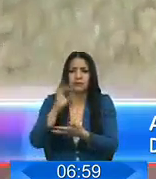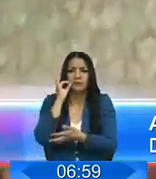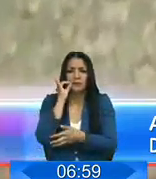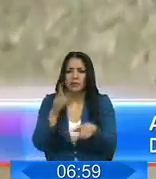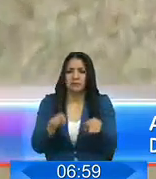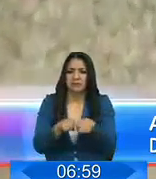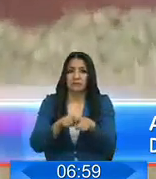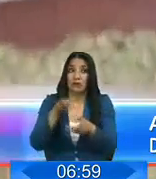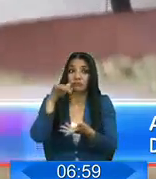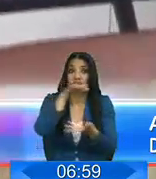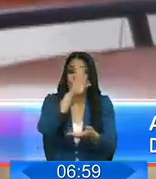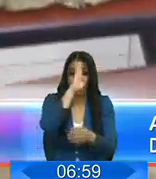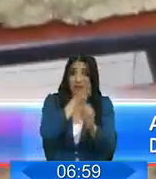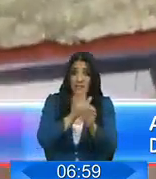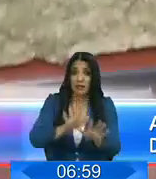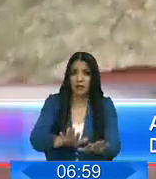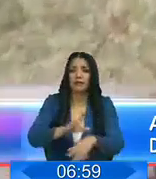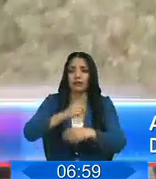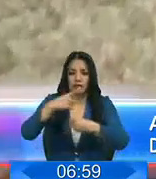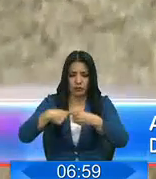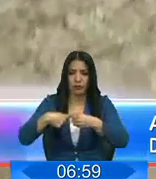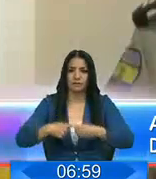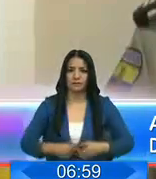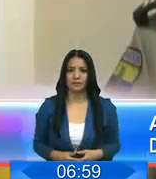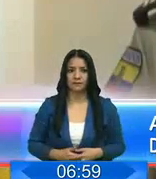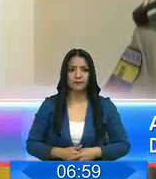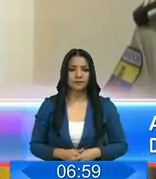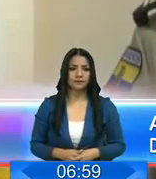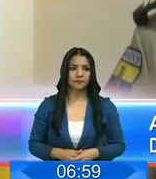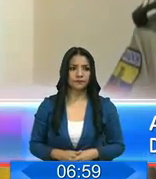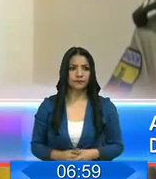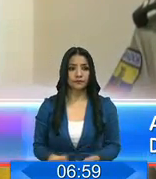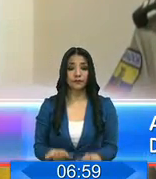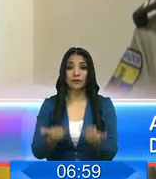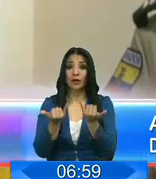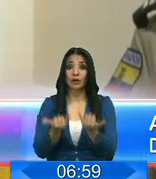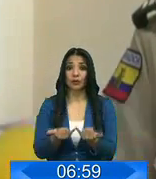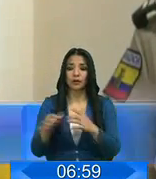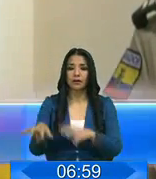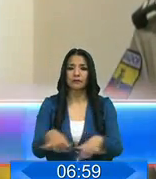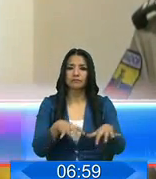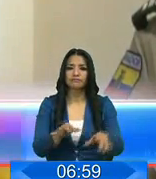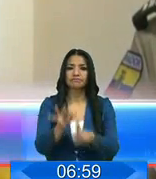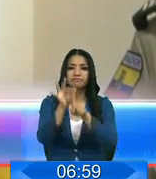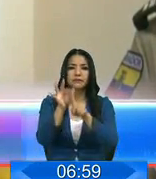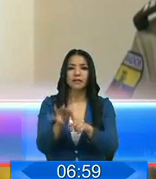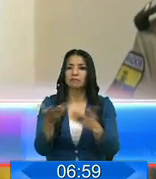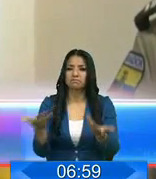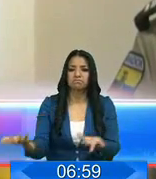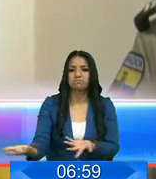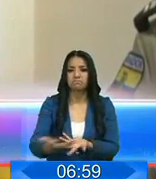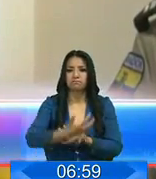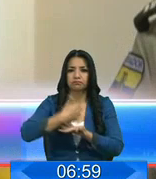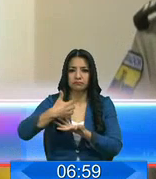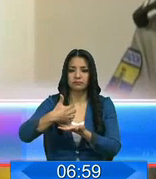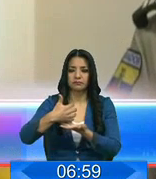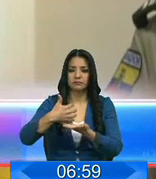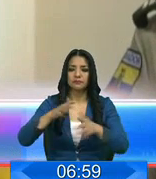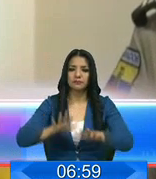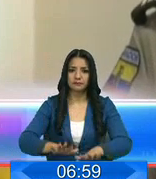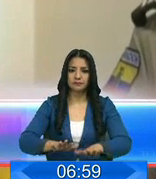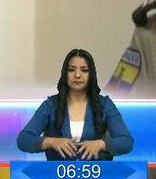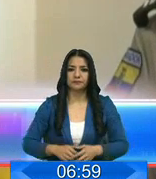tenían como destino la capital de los ecuatorianos. En este operativo se logró el retiro del mercado nacional